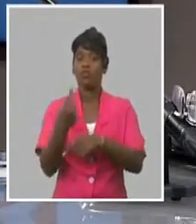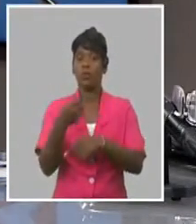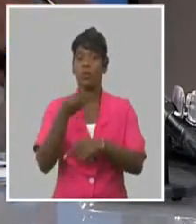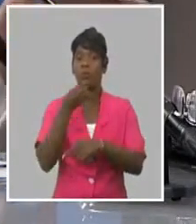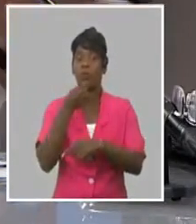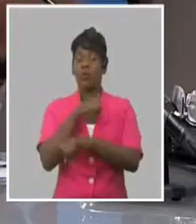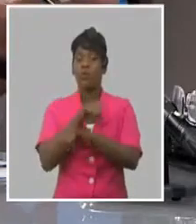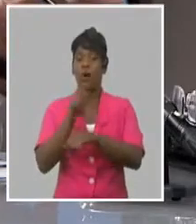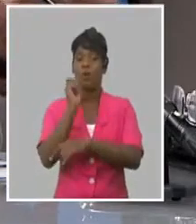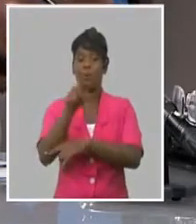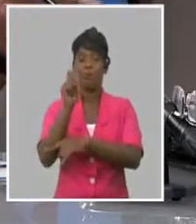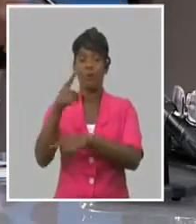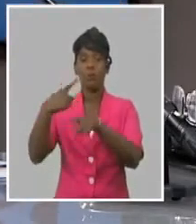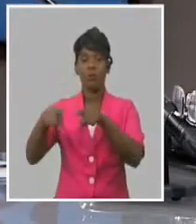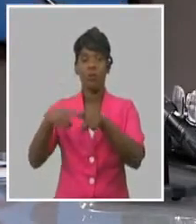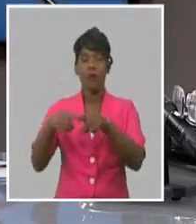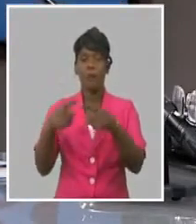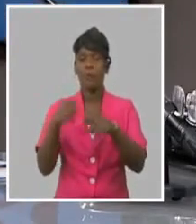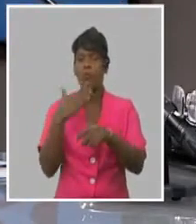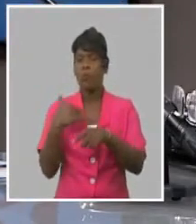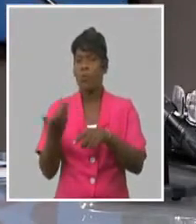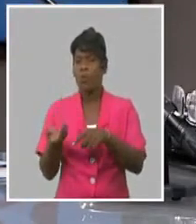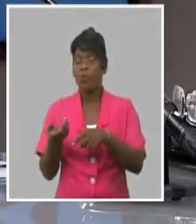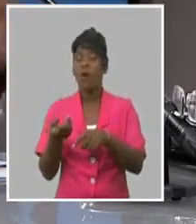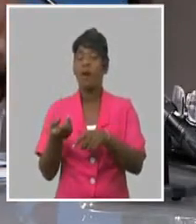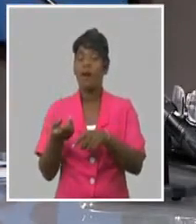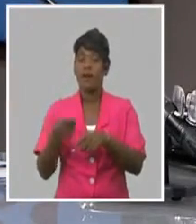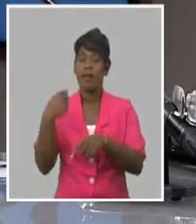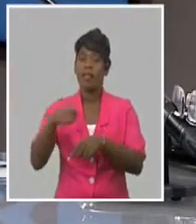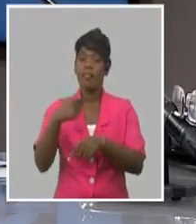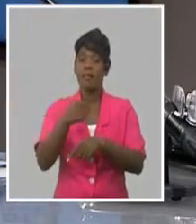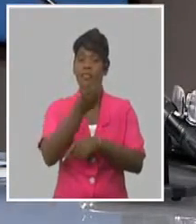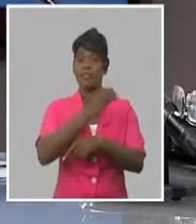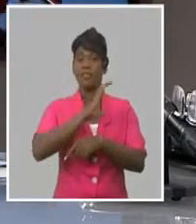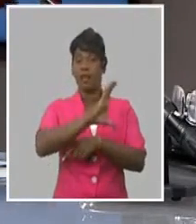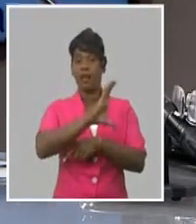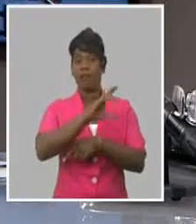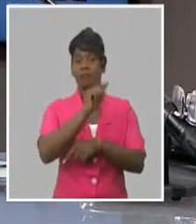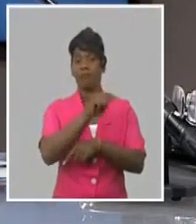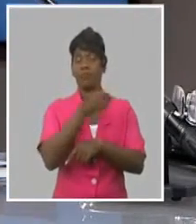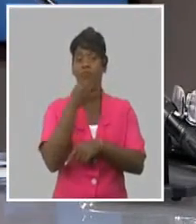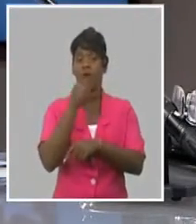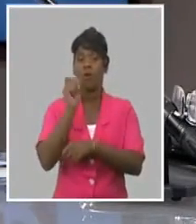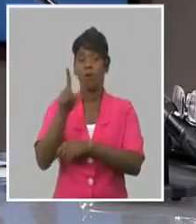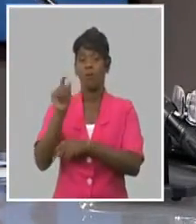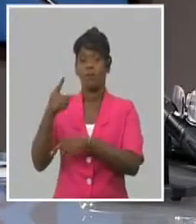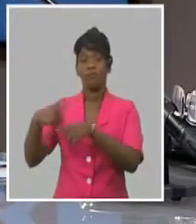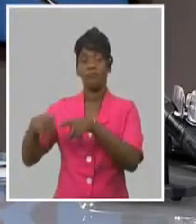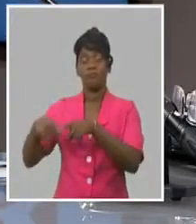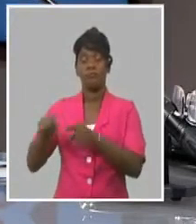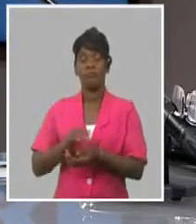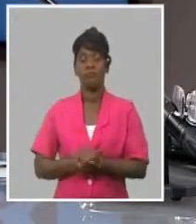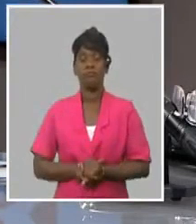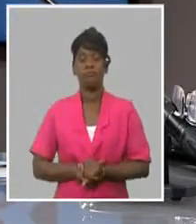precios crean, pero no hay, hay desabastecimiento. Y el otro elemento